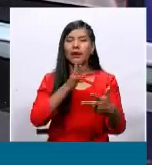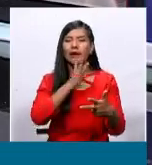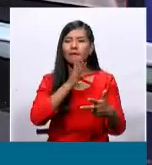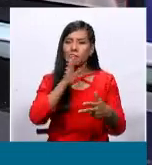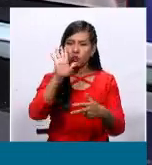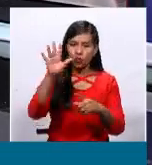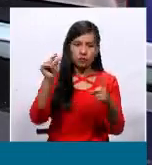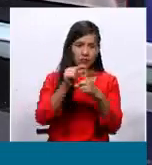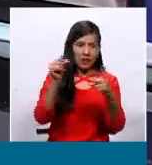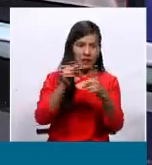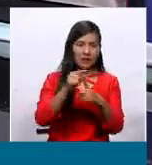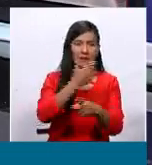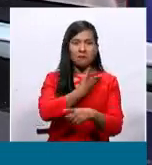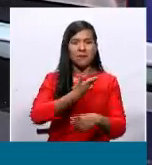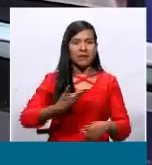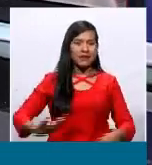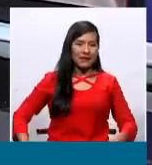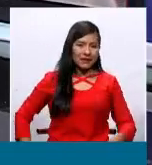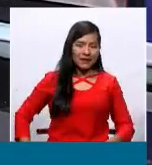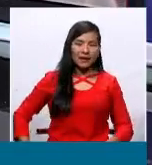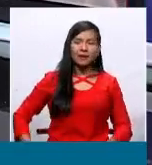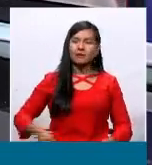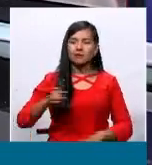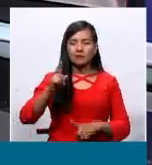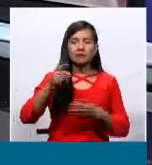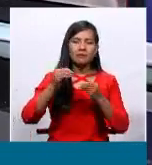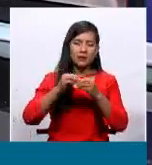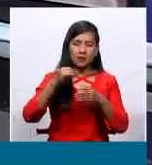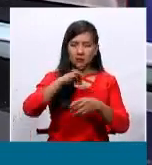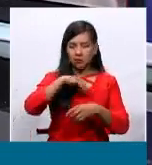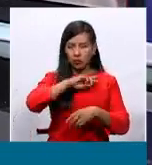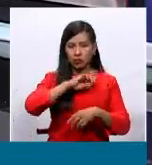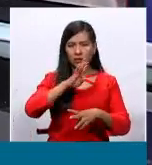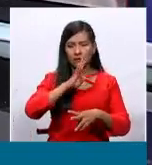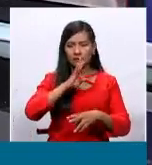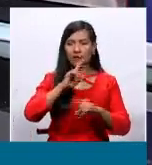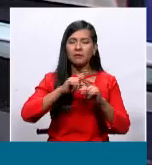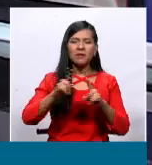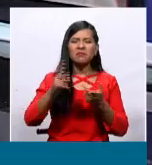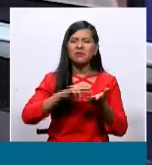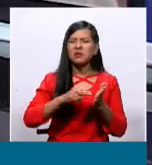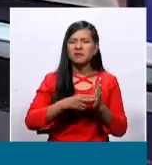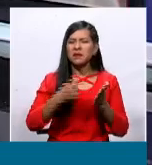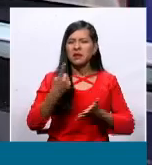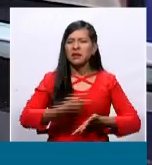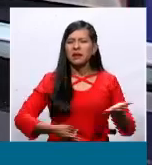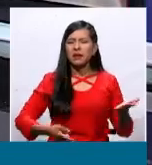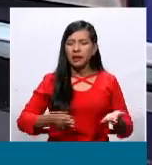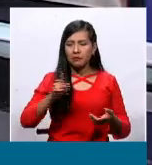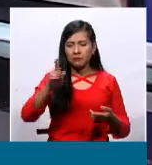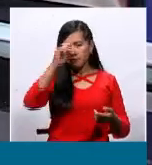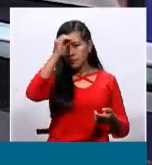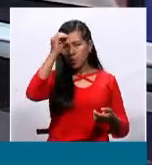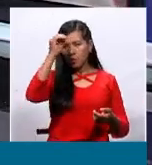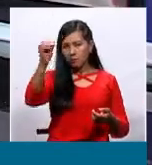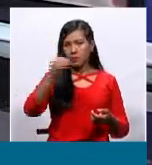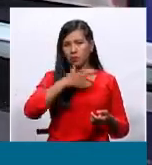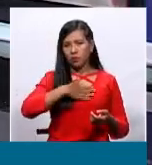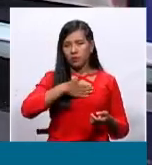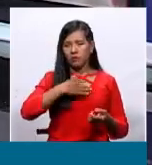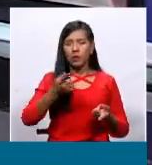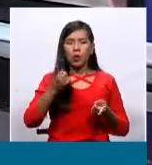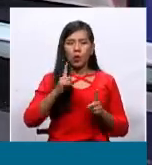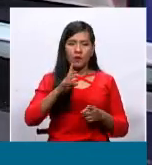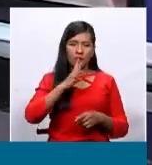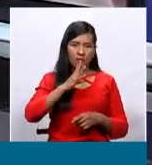que nos puedas dar una lectura, un sustento de lo que quiso decir el presidente y en el momento en que